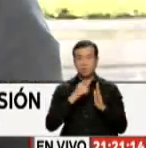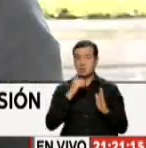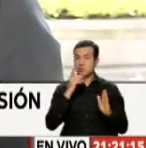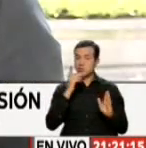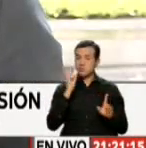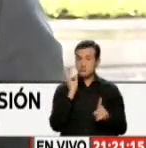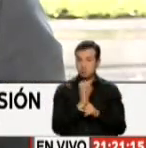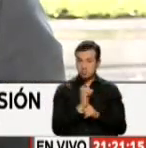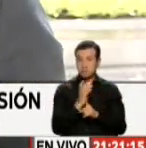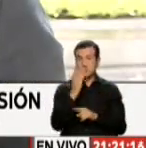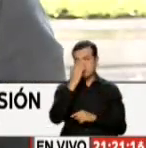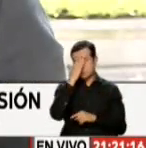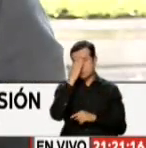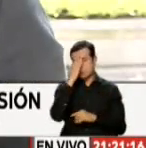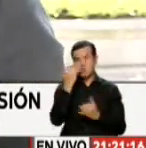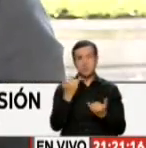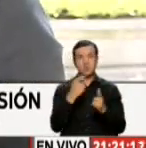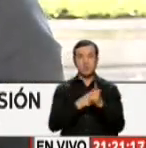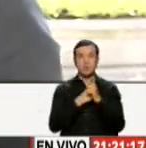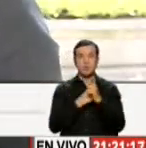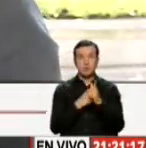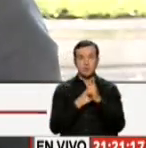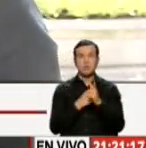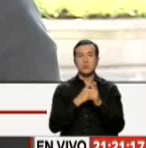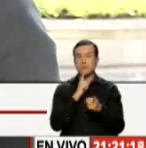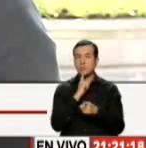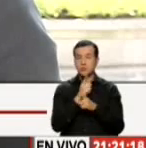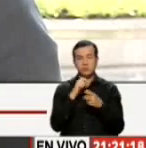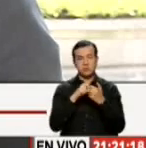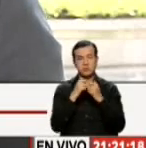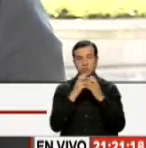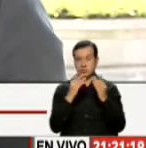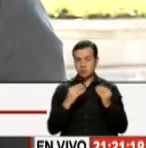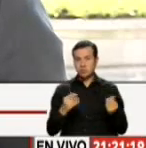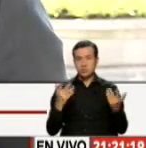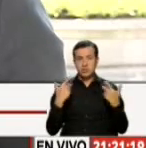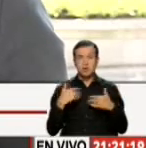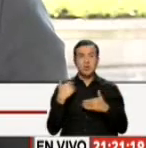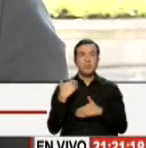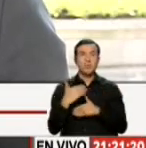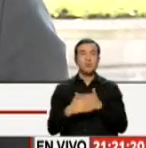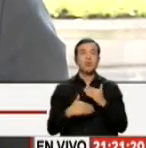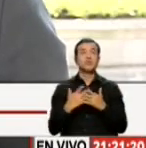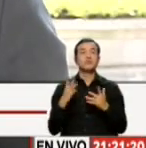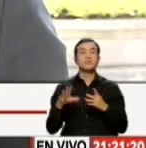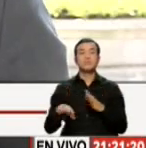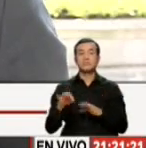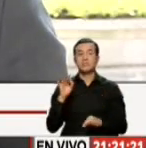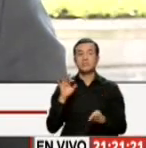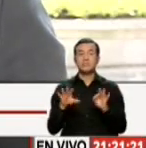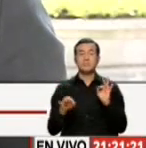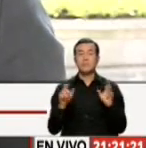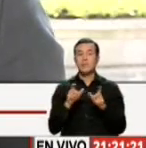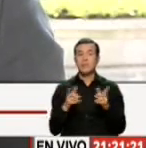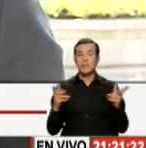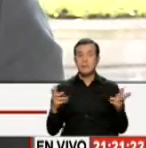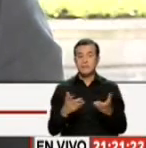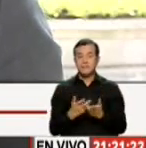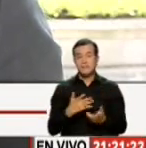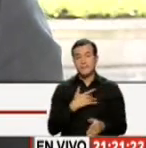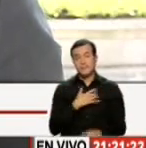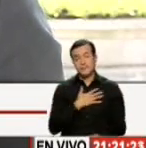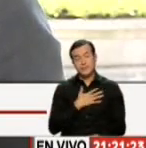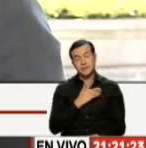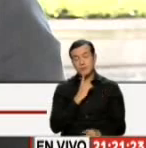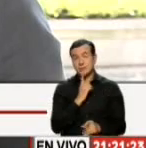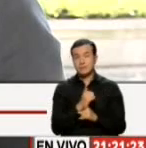Estamos conscientes de la necesidad urgente de resolver de la mejor manera un proceso de asignación de frecuencias que